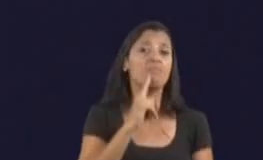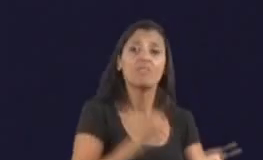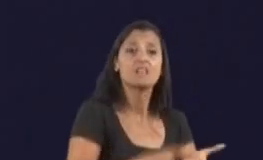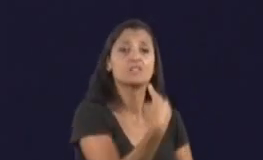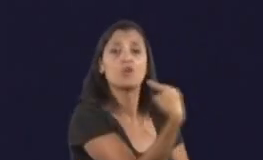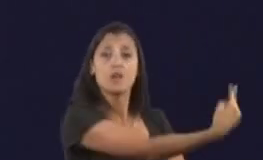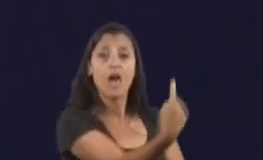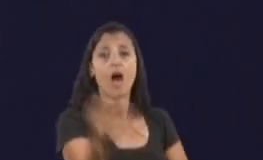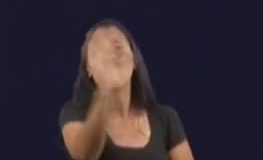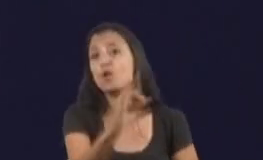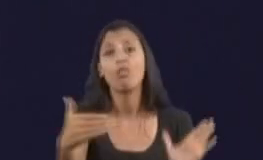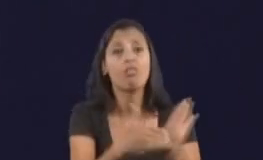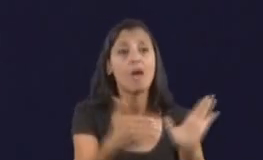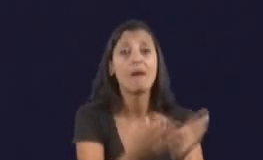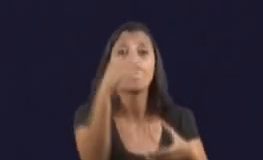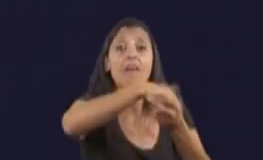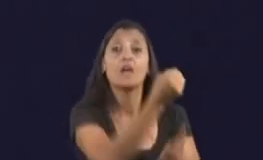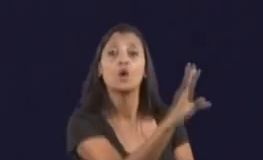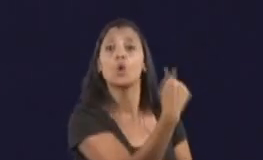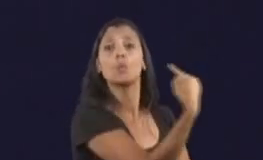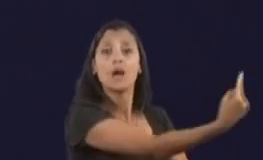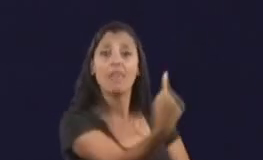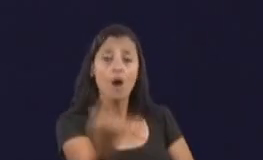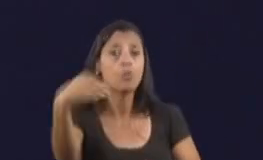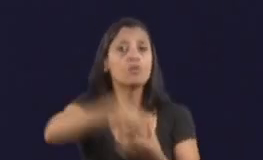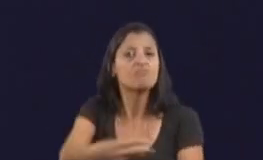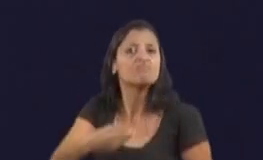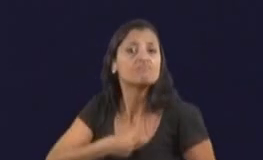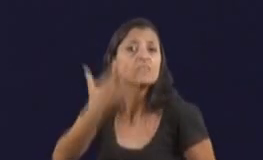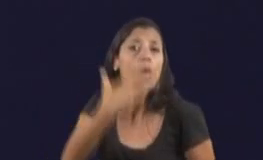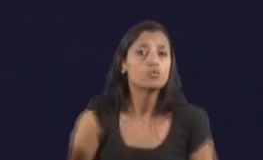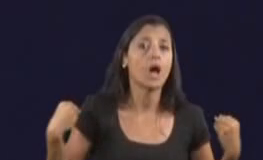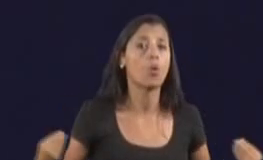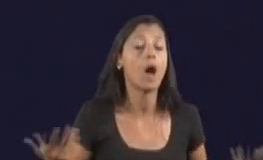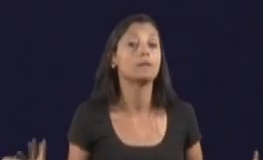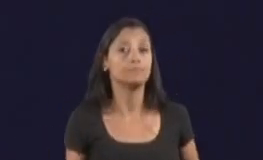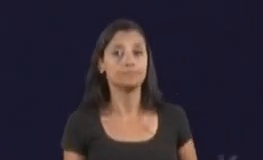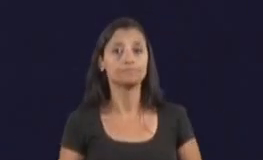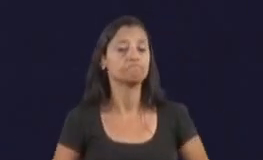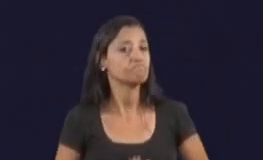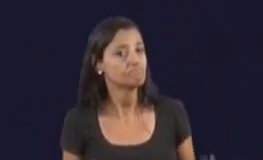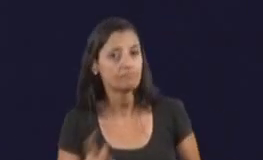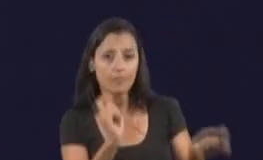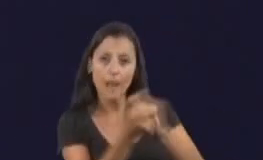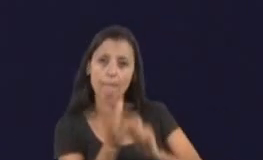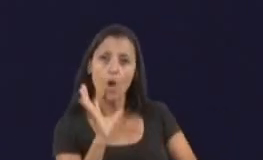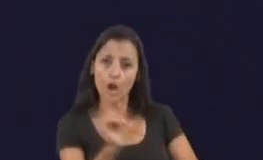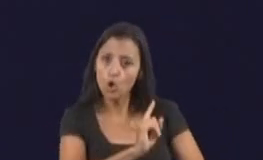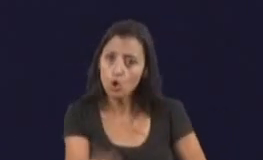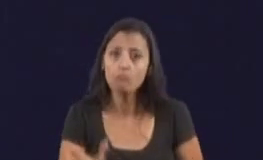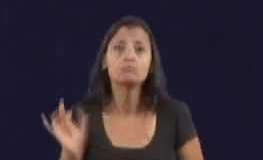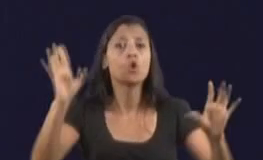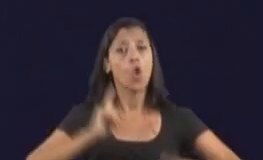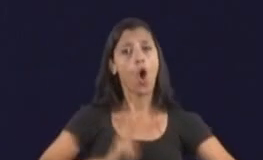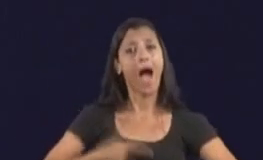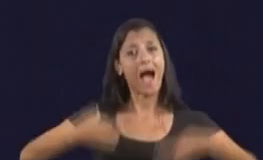decisión o al deseo de sus hinchas o de los que conforman el club. Así que nada cambió. Digo, fue un acto protocolar con